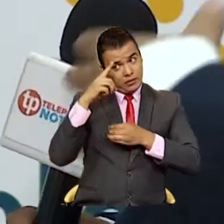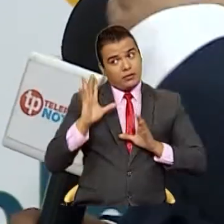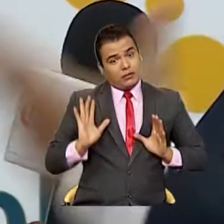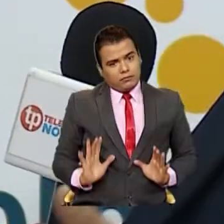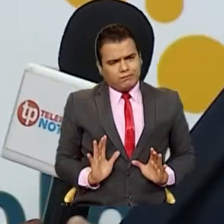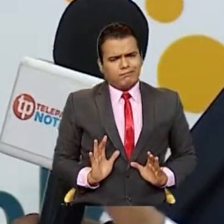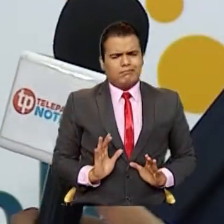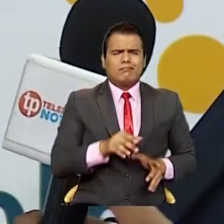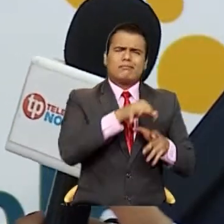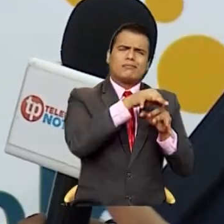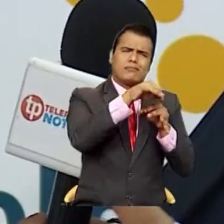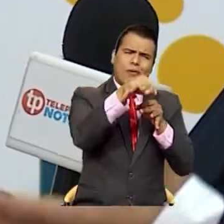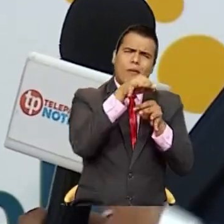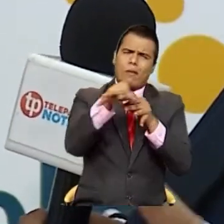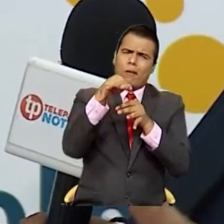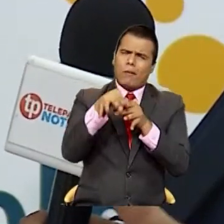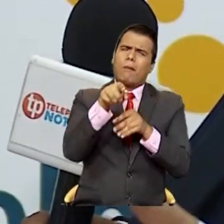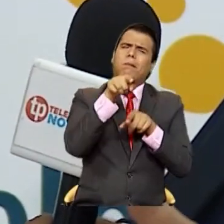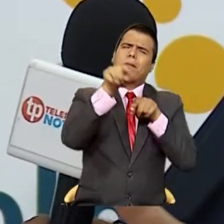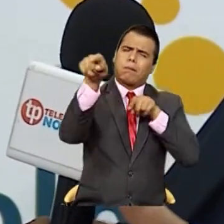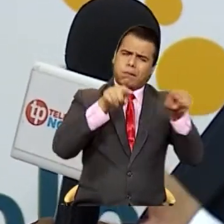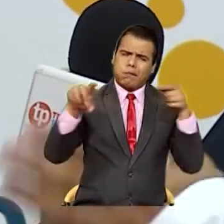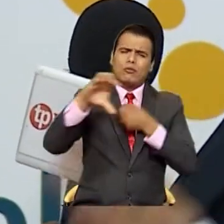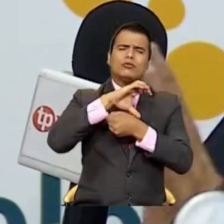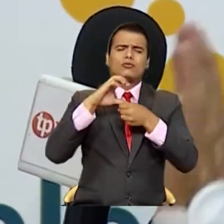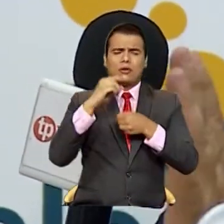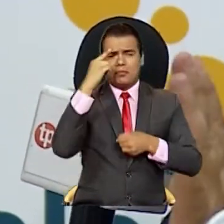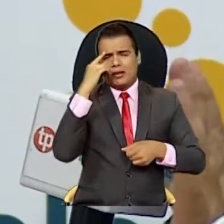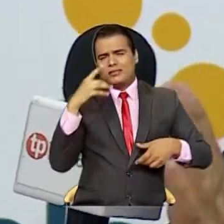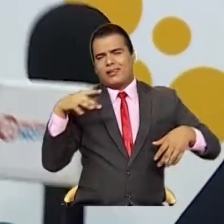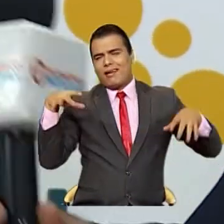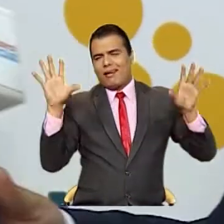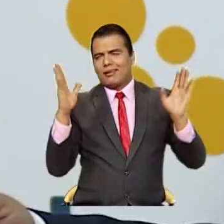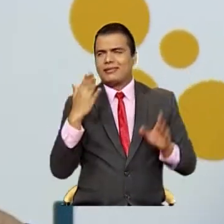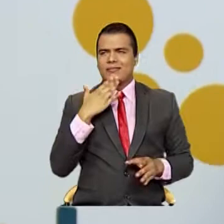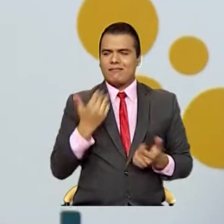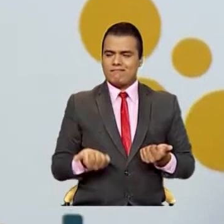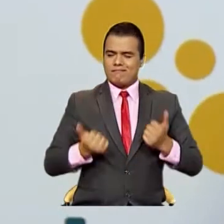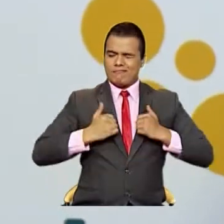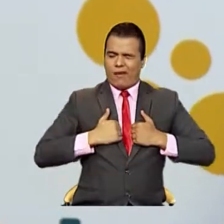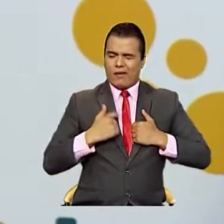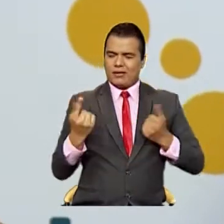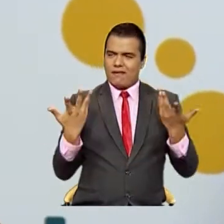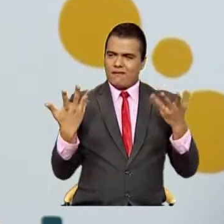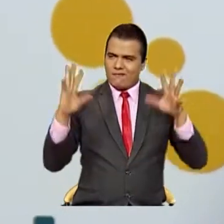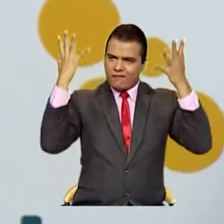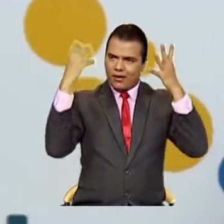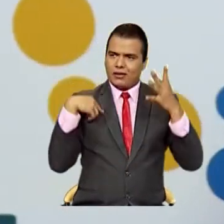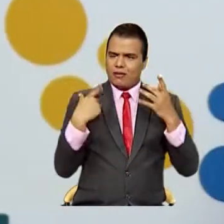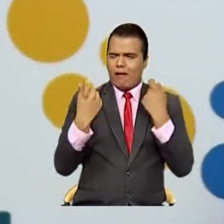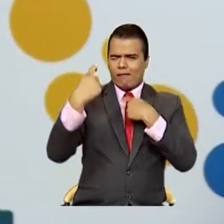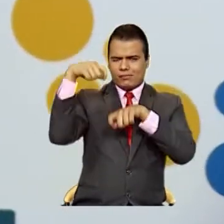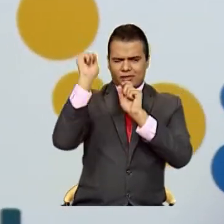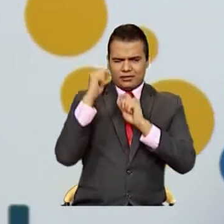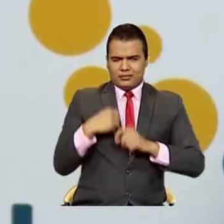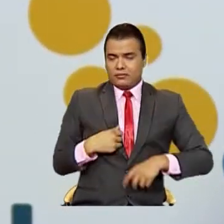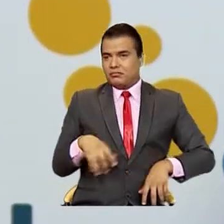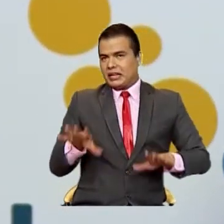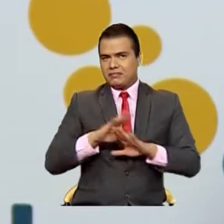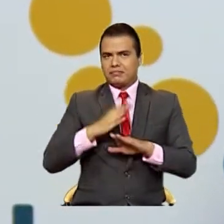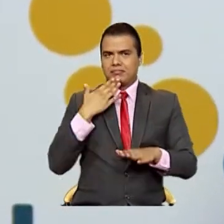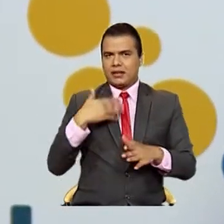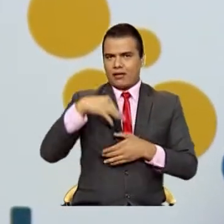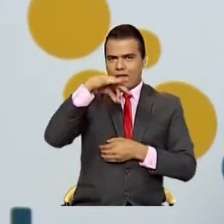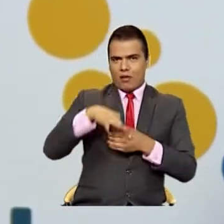municipios, en muchas partes, en muchas regiones del país, sigue pensando que eso es una feria para vender el voto. A veces sí, pero la realidad es que uno tendría que pensar que la